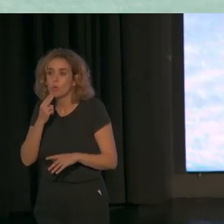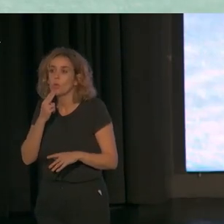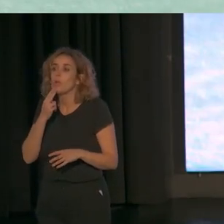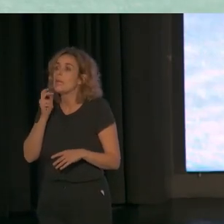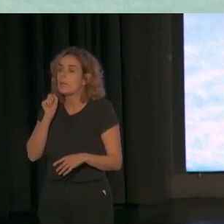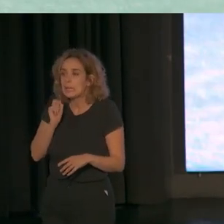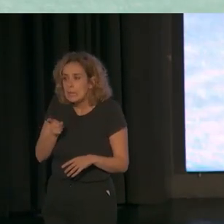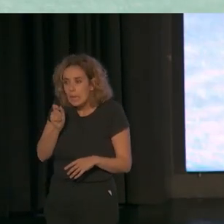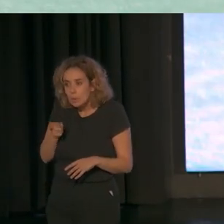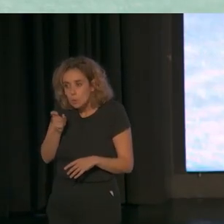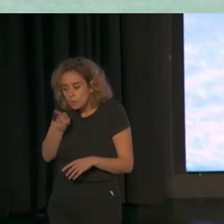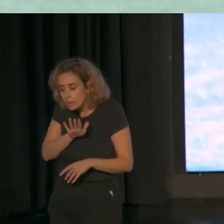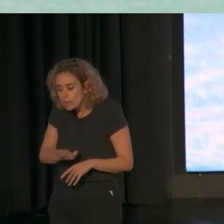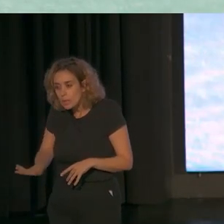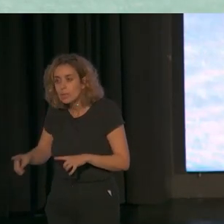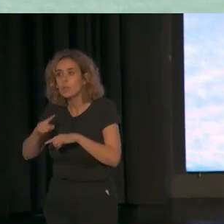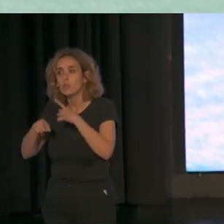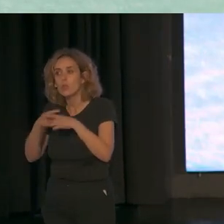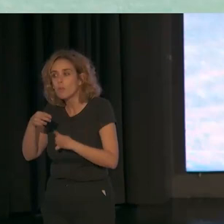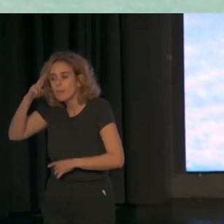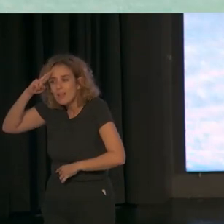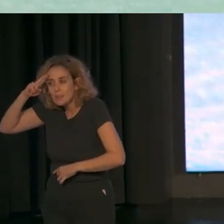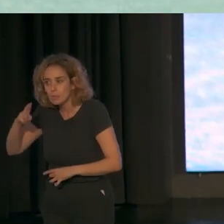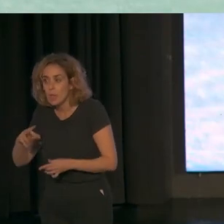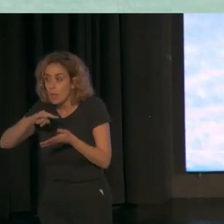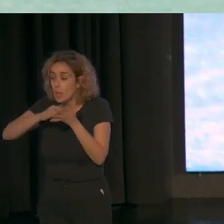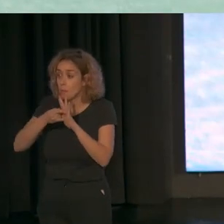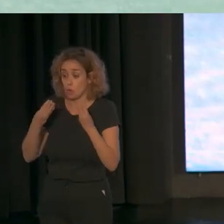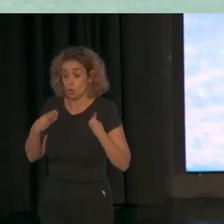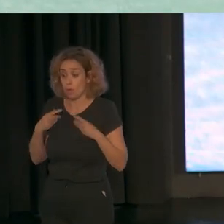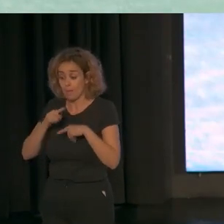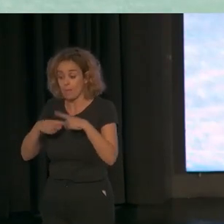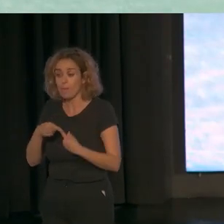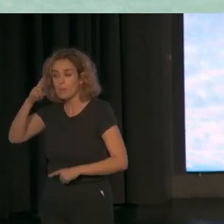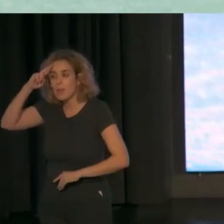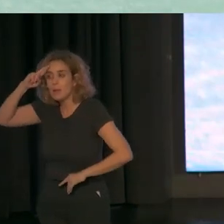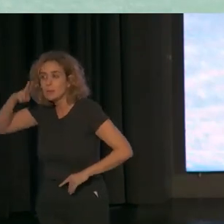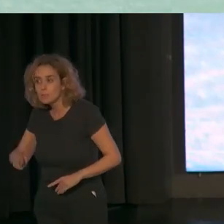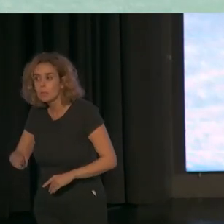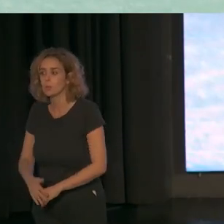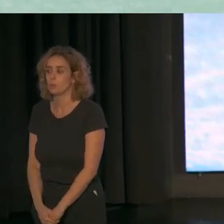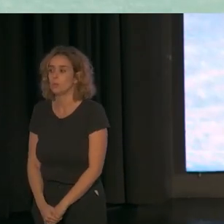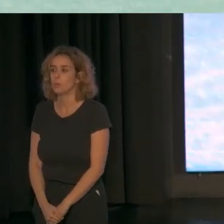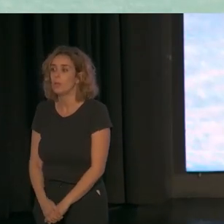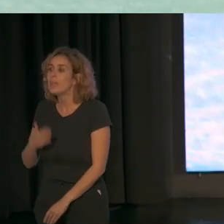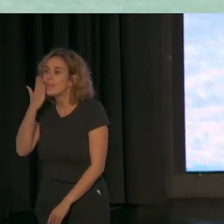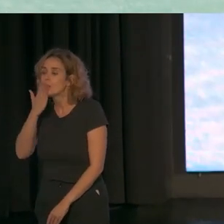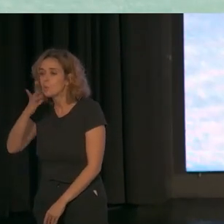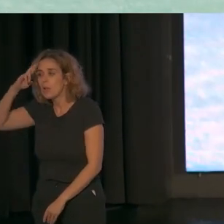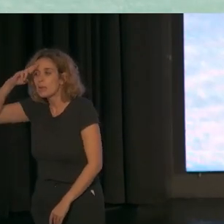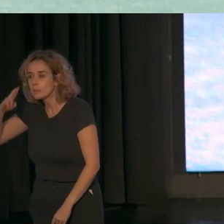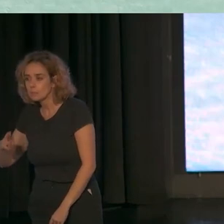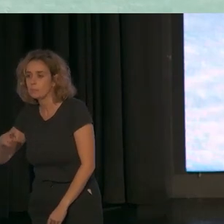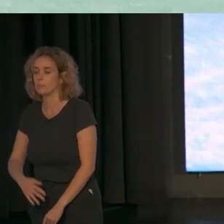la rutina de la familia respetando el proyecto de vida de la familia y respetando la escuela